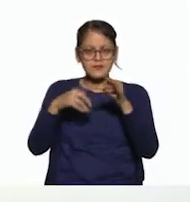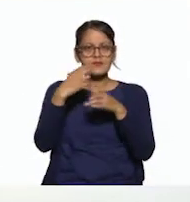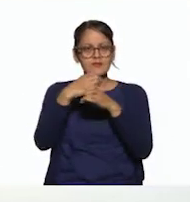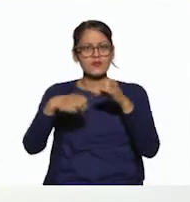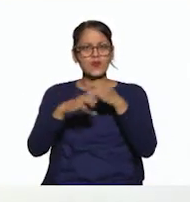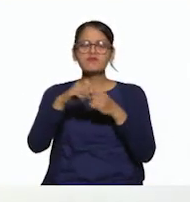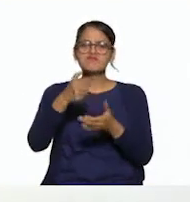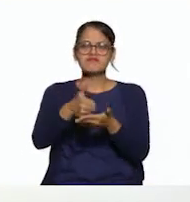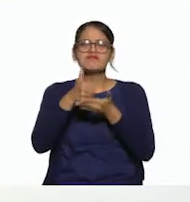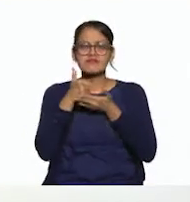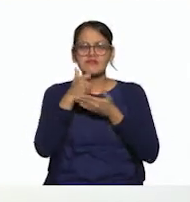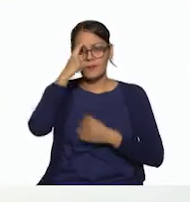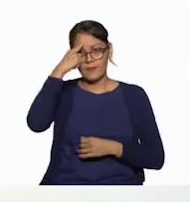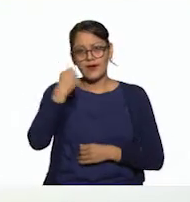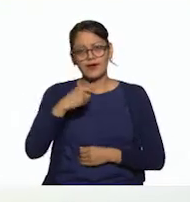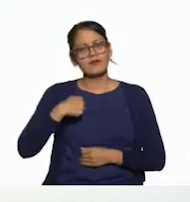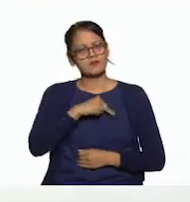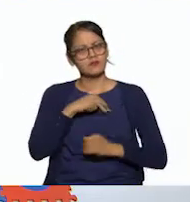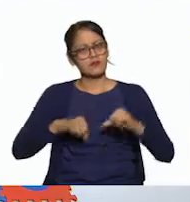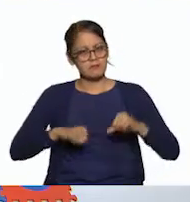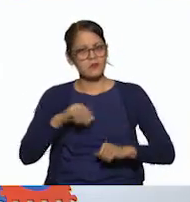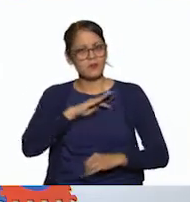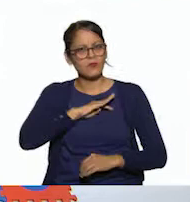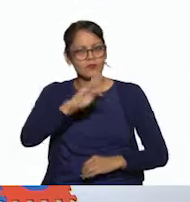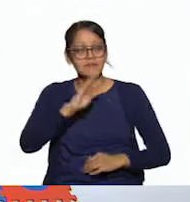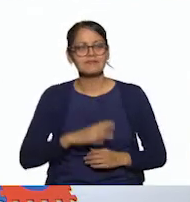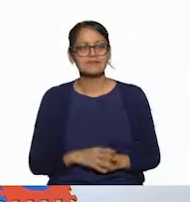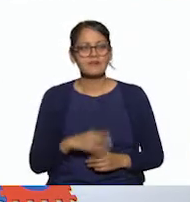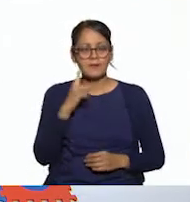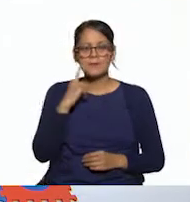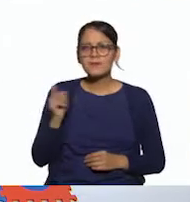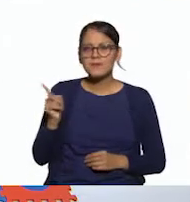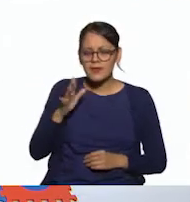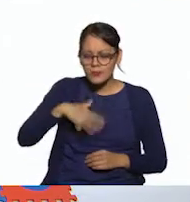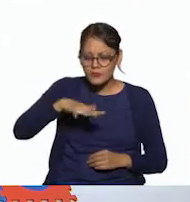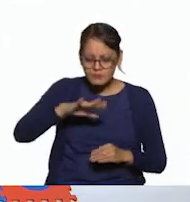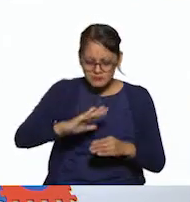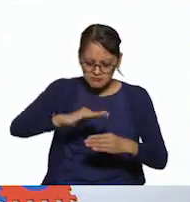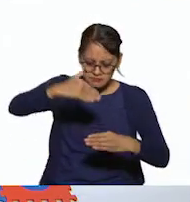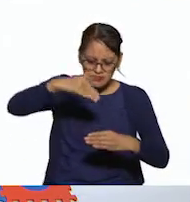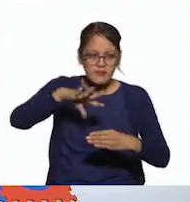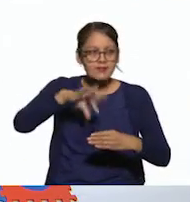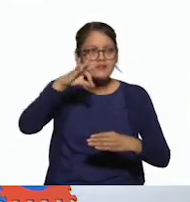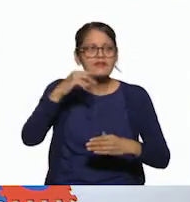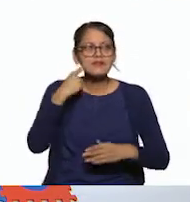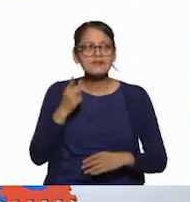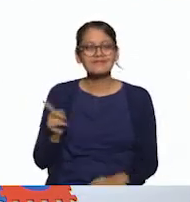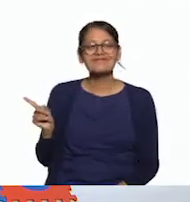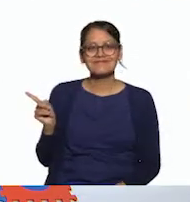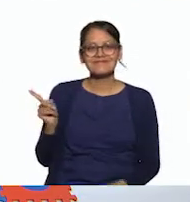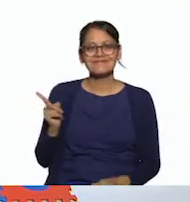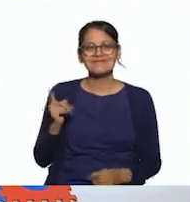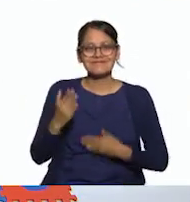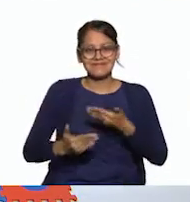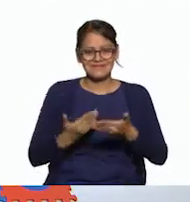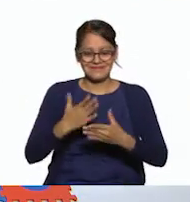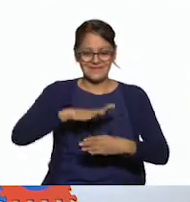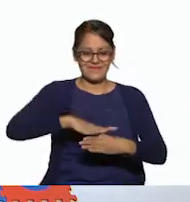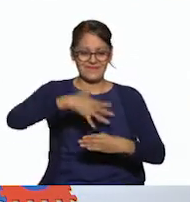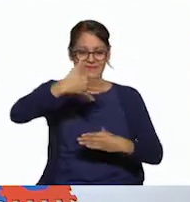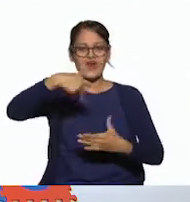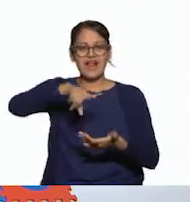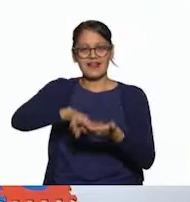van a ayudar a realizar nuestra actividad. Ah, me parece muy bien. A ver, vamos a ver qué niñas, hay aquí en el niños, baúl. Les presento a su baúl del